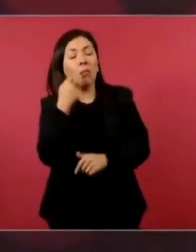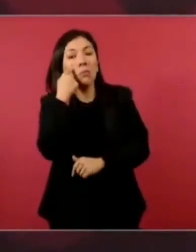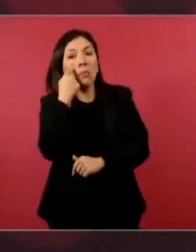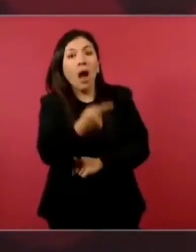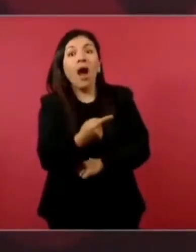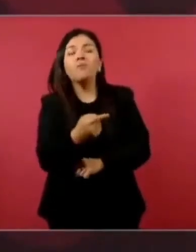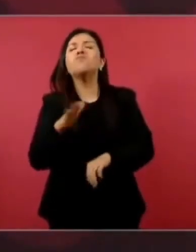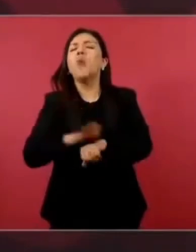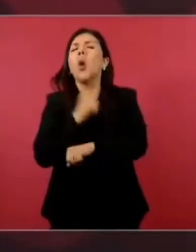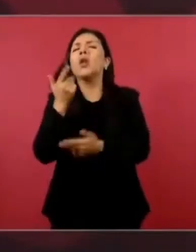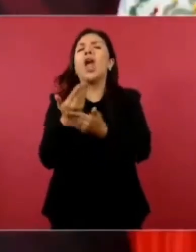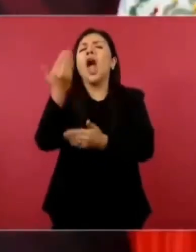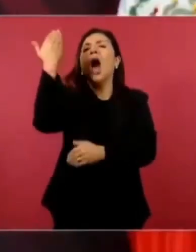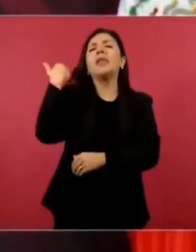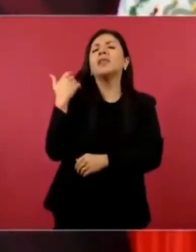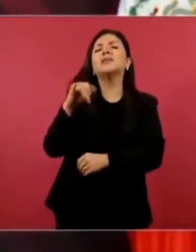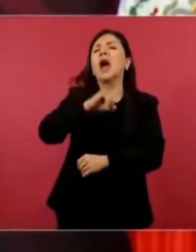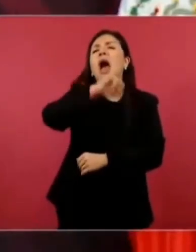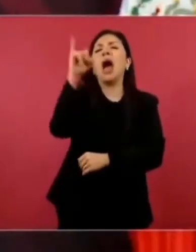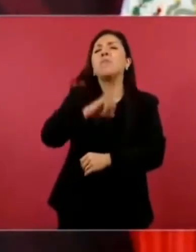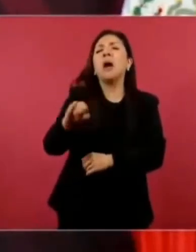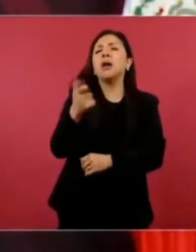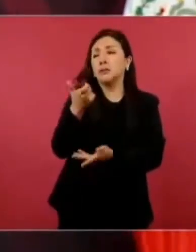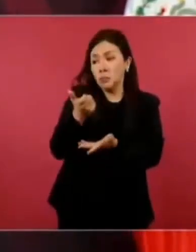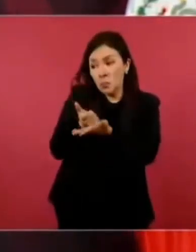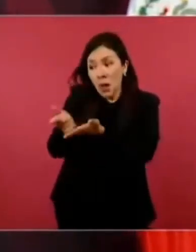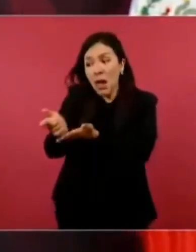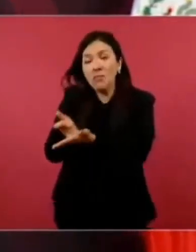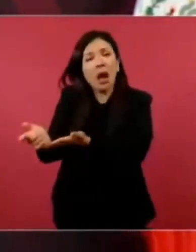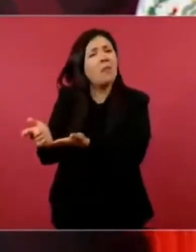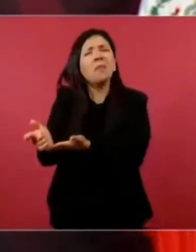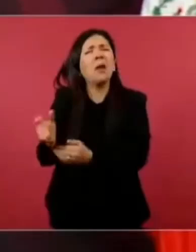no recibía nada o muy poco